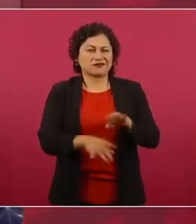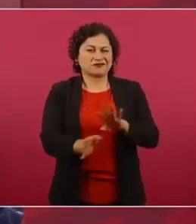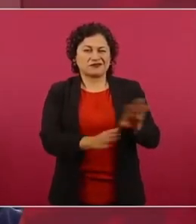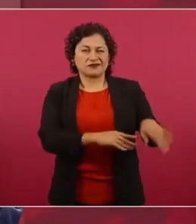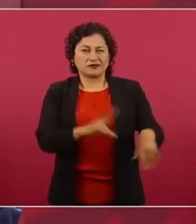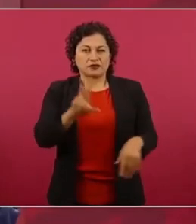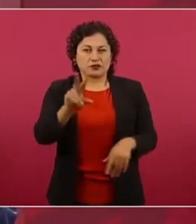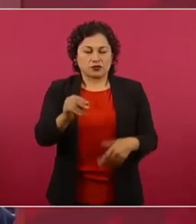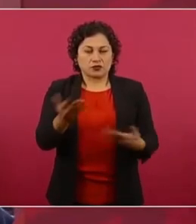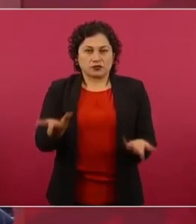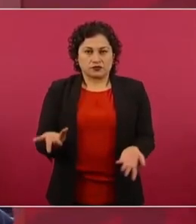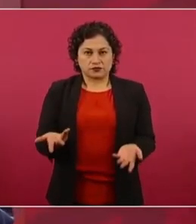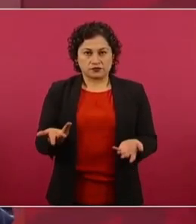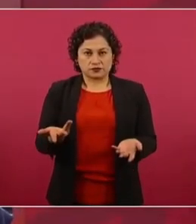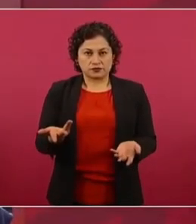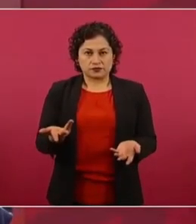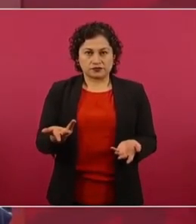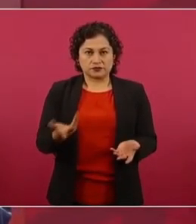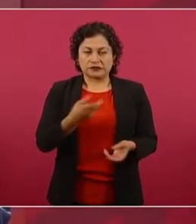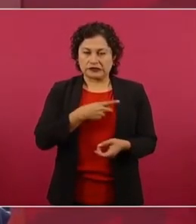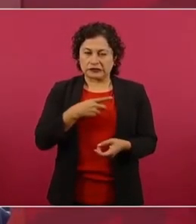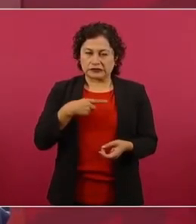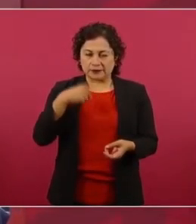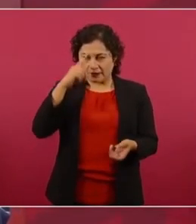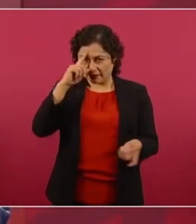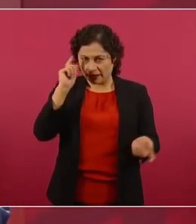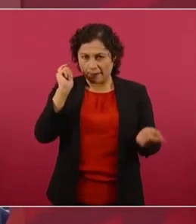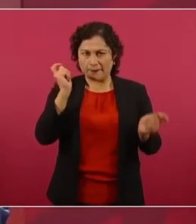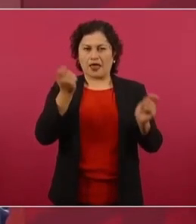incluso de la misma familia,